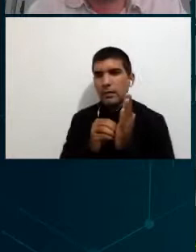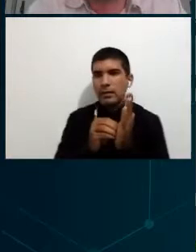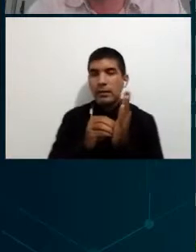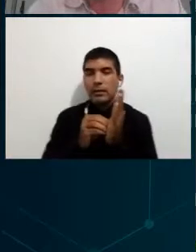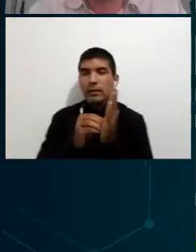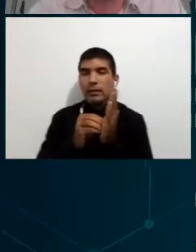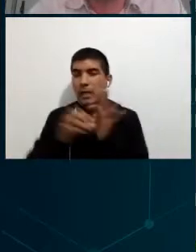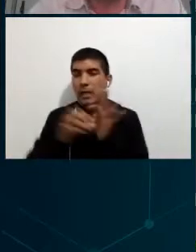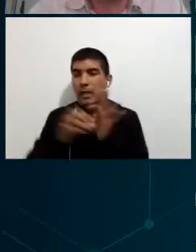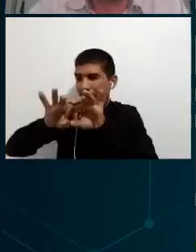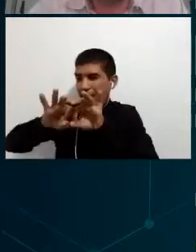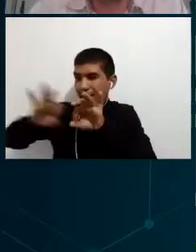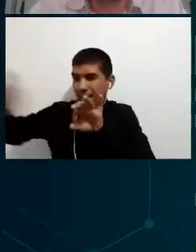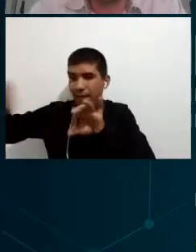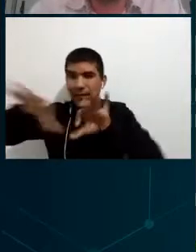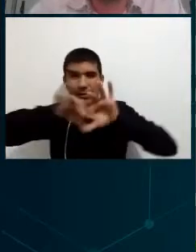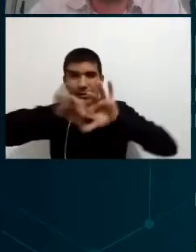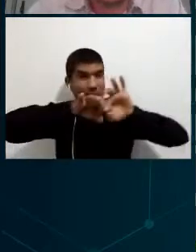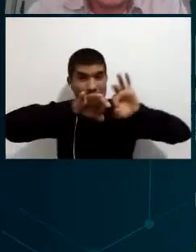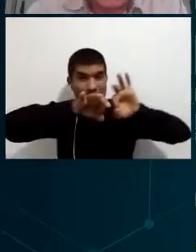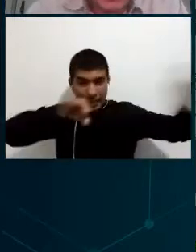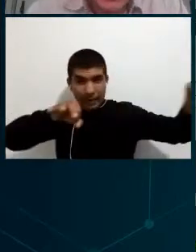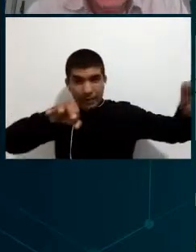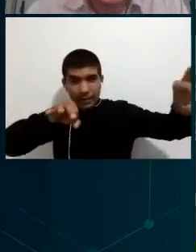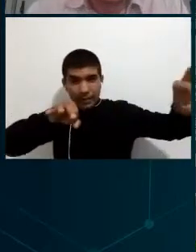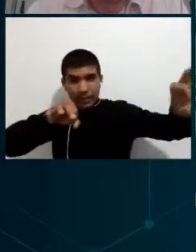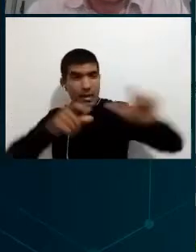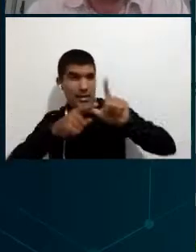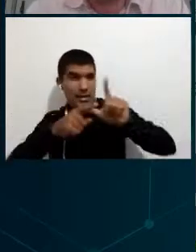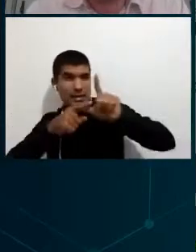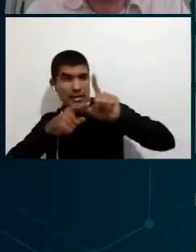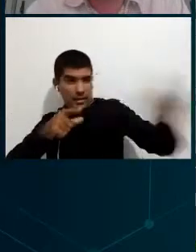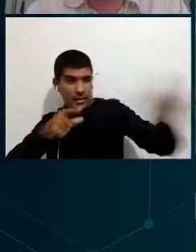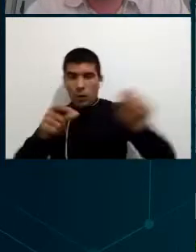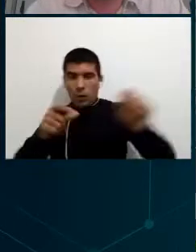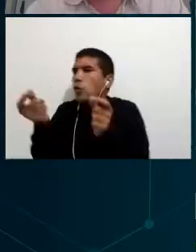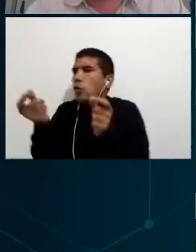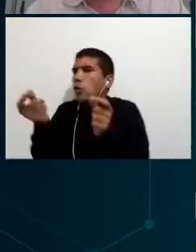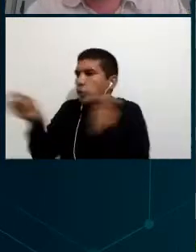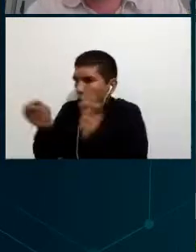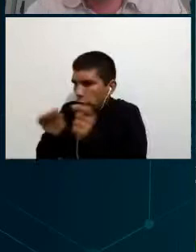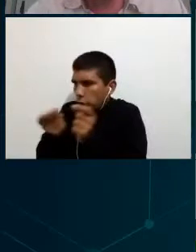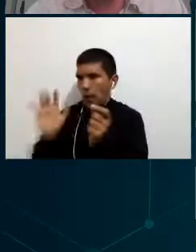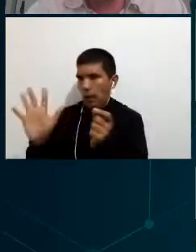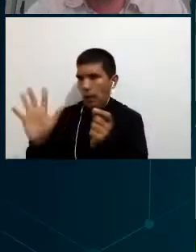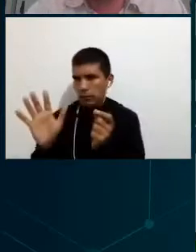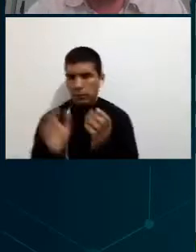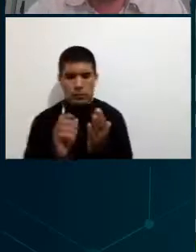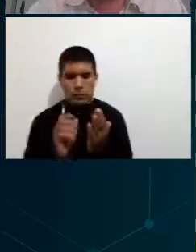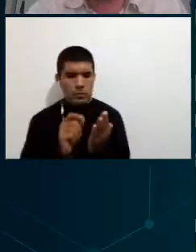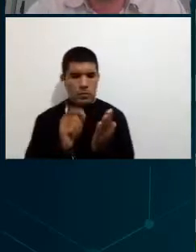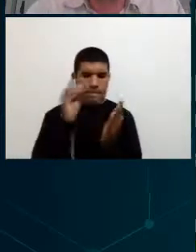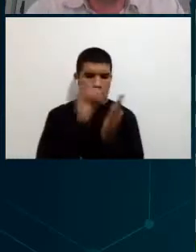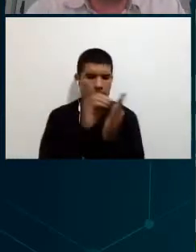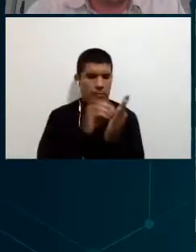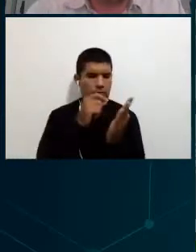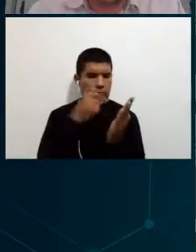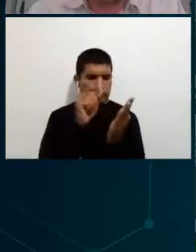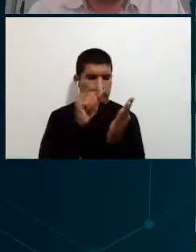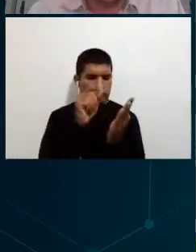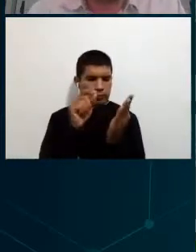dos escenarios, ruta corta y ruta larga. El segundo paso fue conectar los IEDs a cada